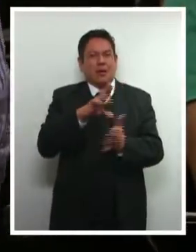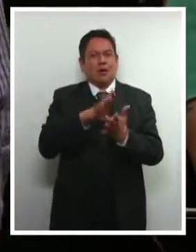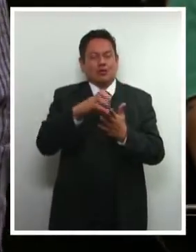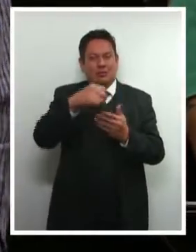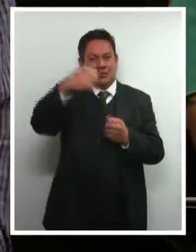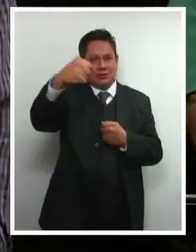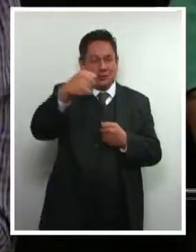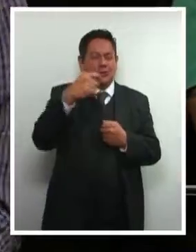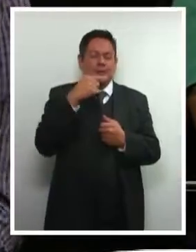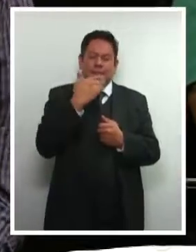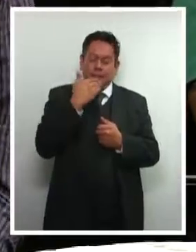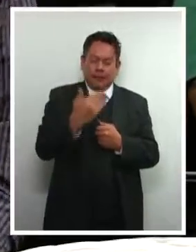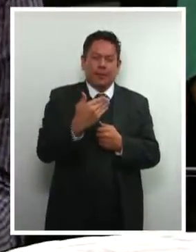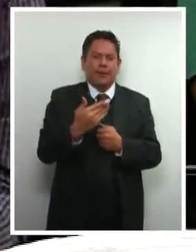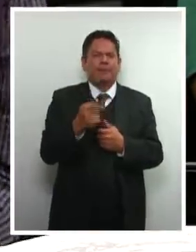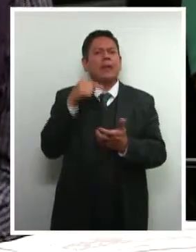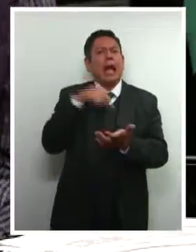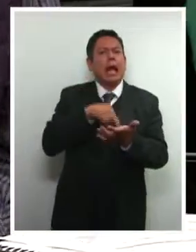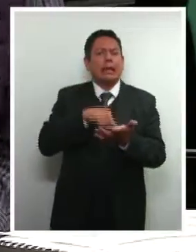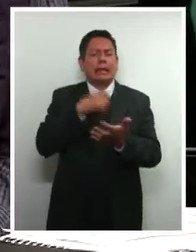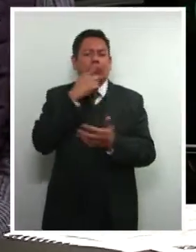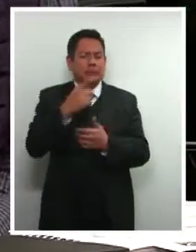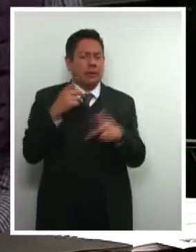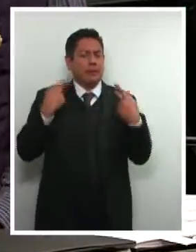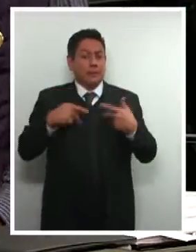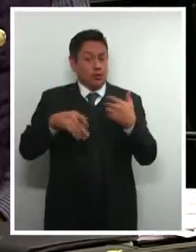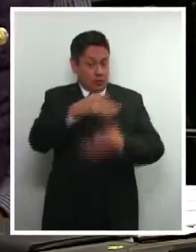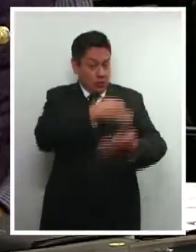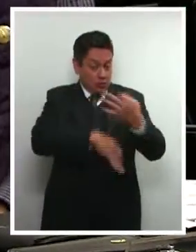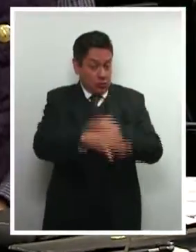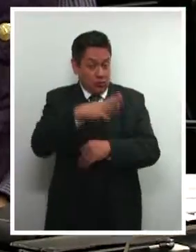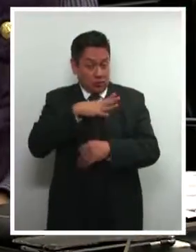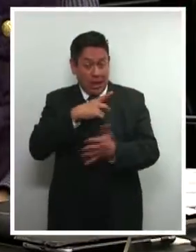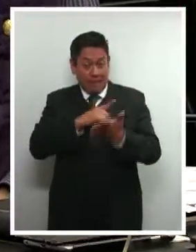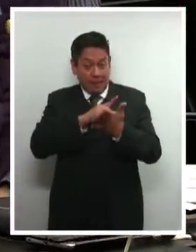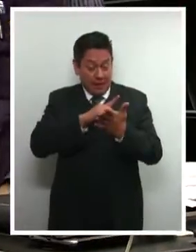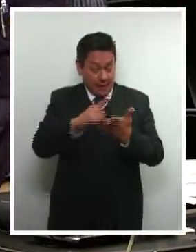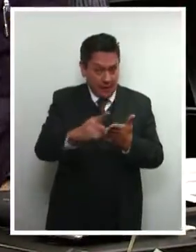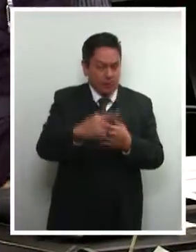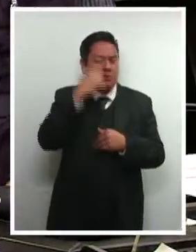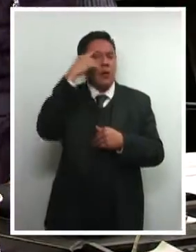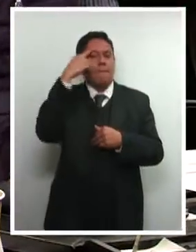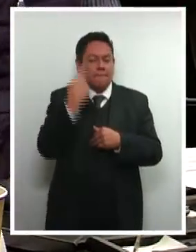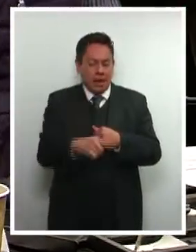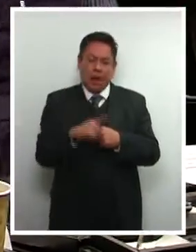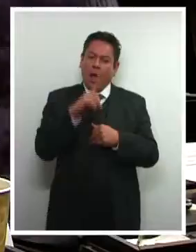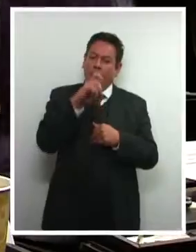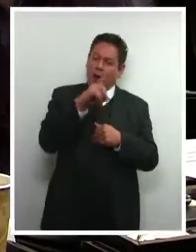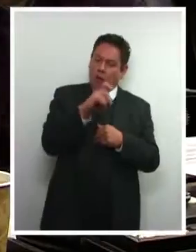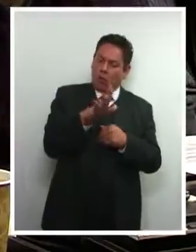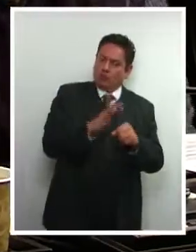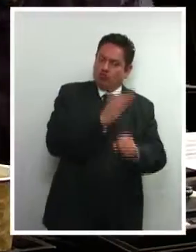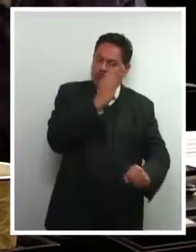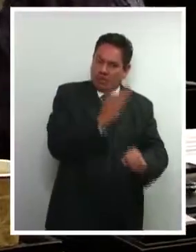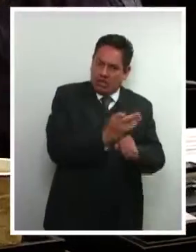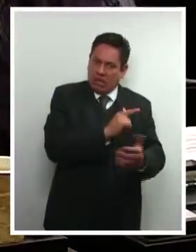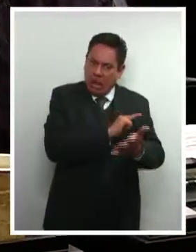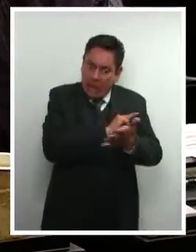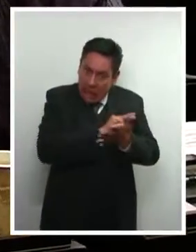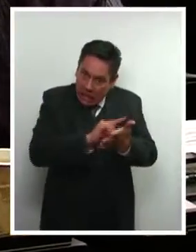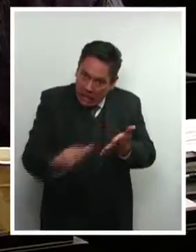Se menciona que toda persona tiene derecho a la disposición y saneamiento de agua suficiente,